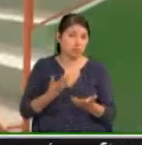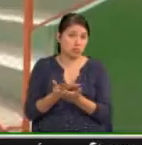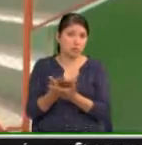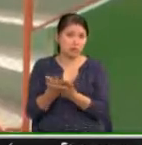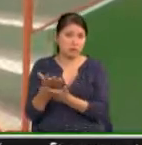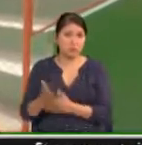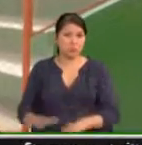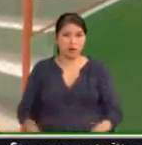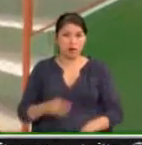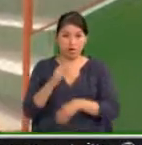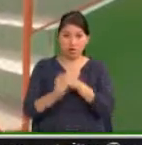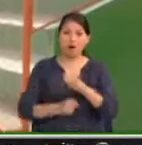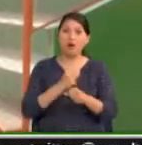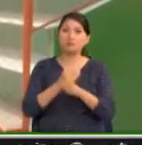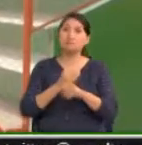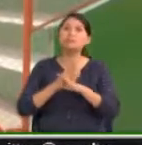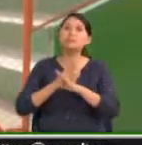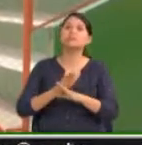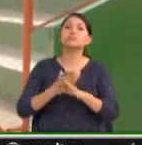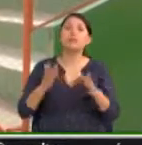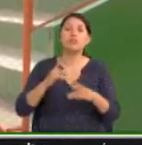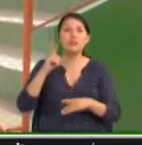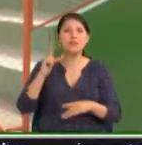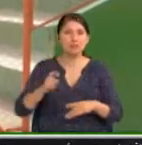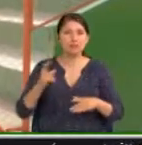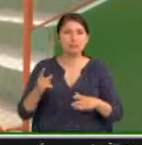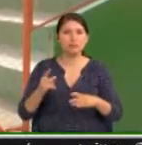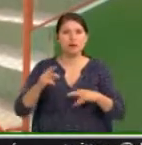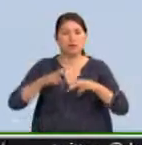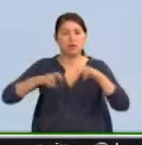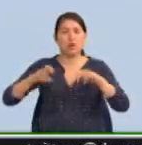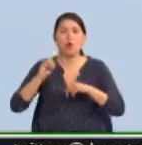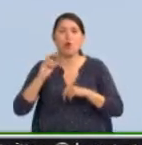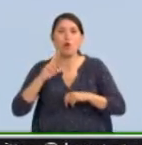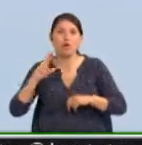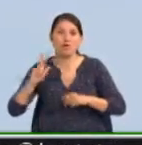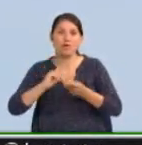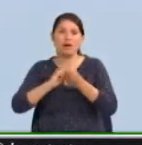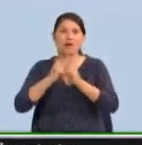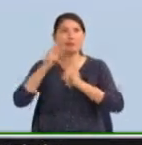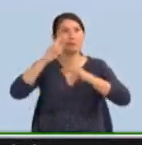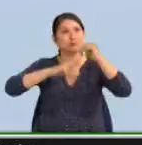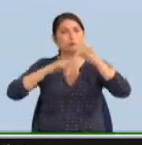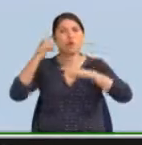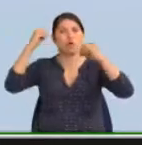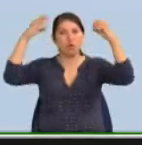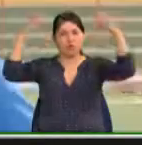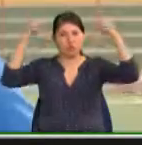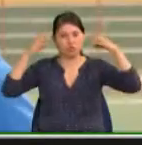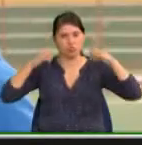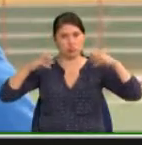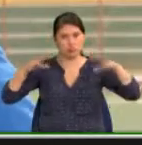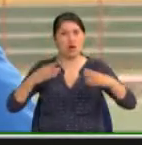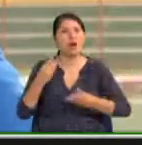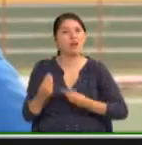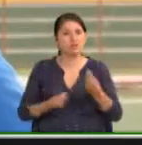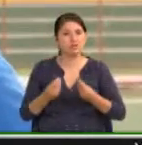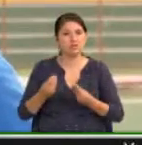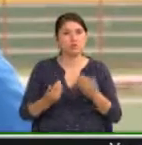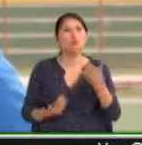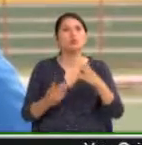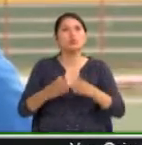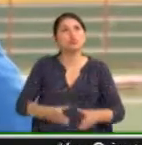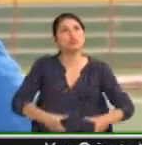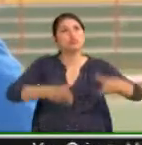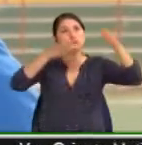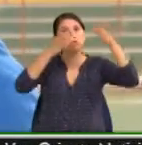recomendaciones. Durante el año habrá restricciones debido al reforzamiento de la tribuna oriente y cambio de estructura de luces. Lo que vamos a hacer es colocar una estructura nueva,